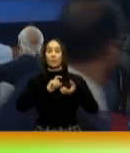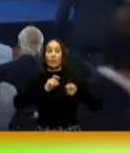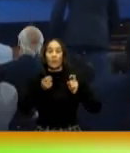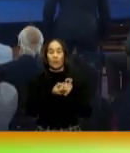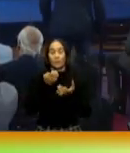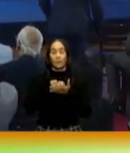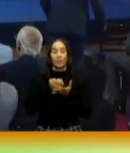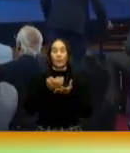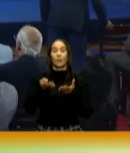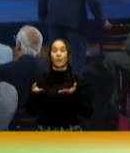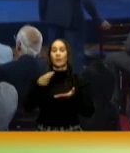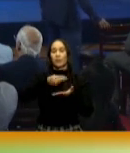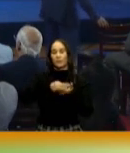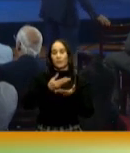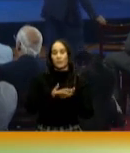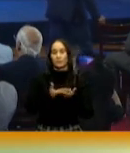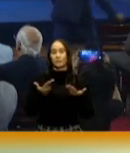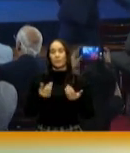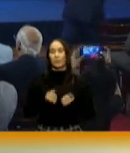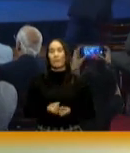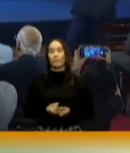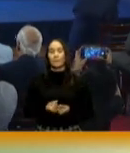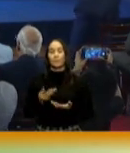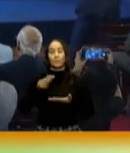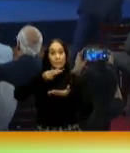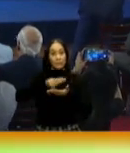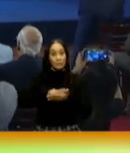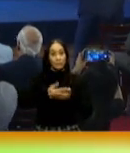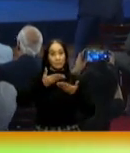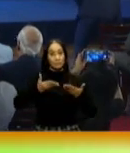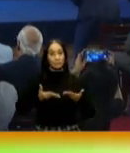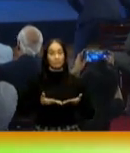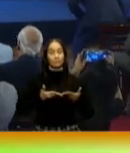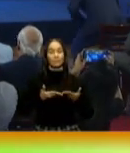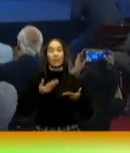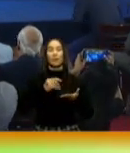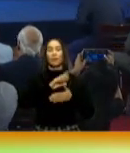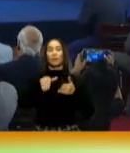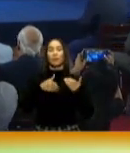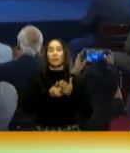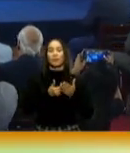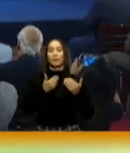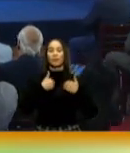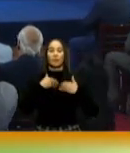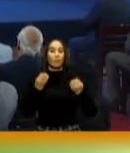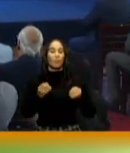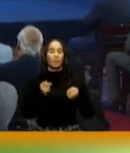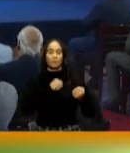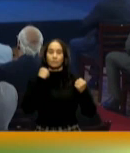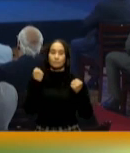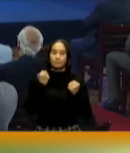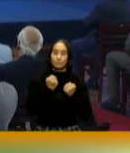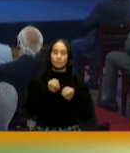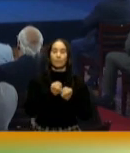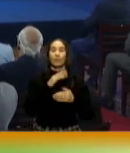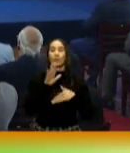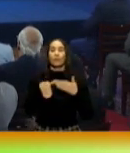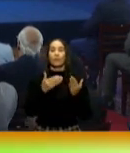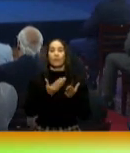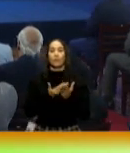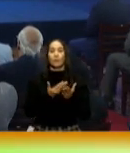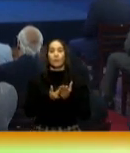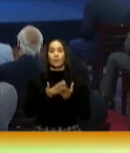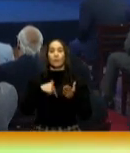dice que ha bajado cuatro puntos así lo dijeron también el año pasado es decir que si lo que está diciendo